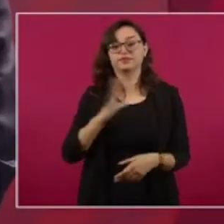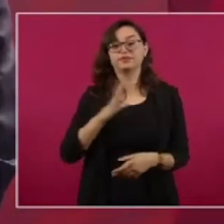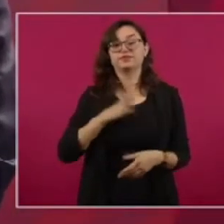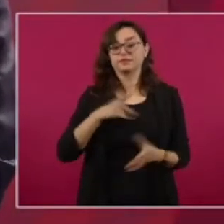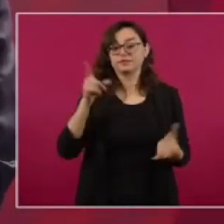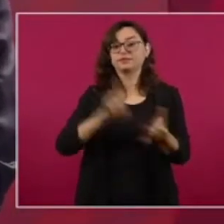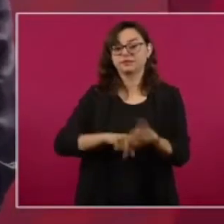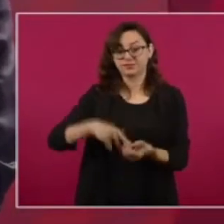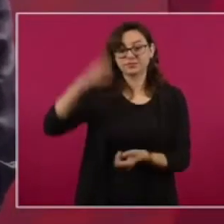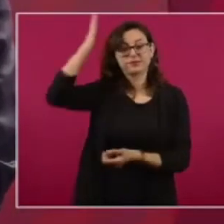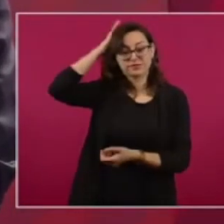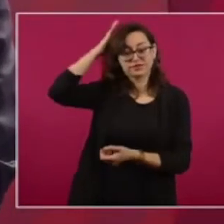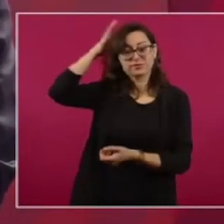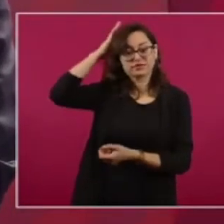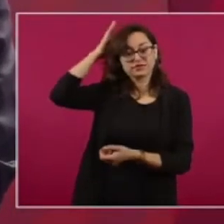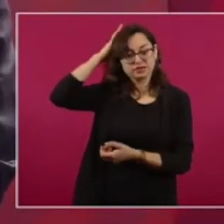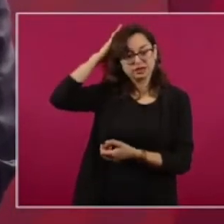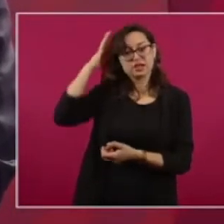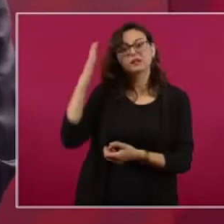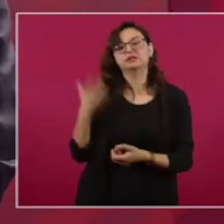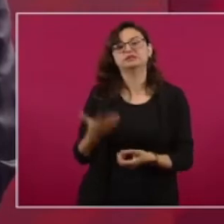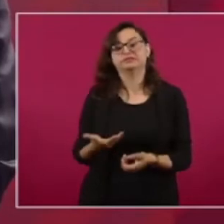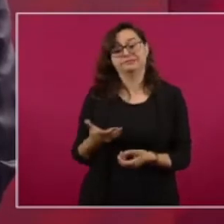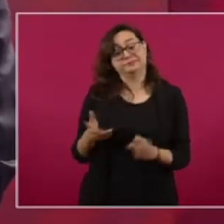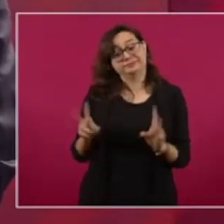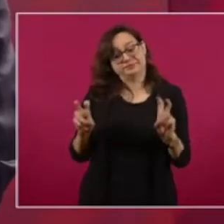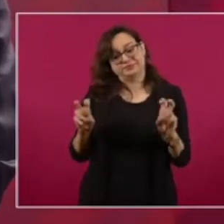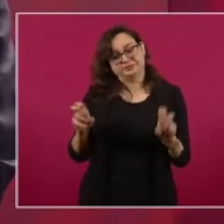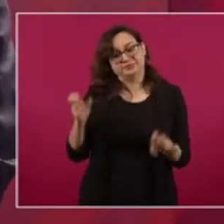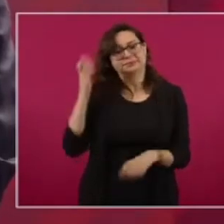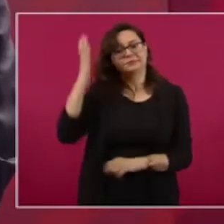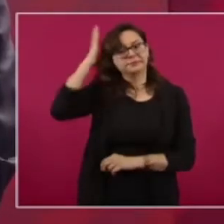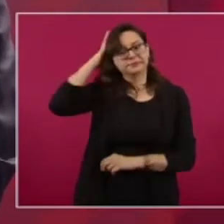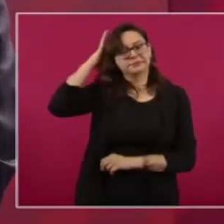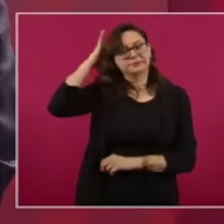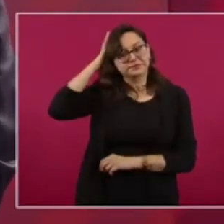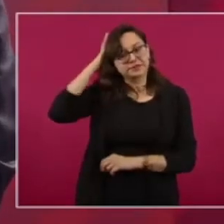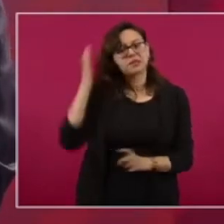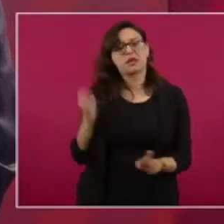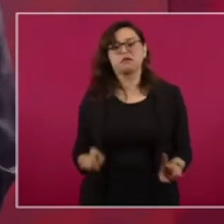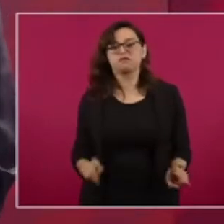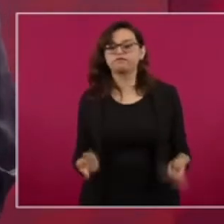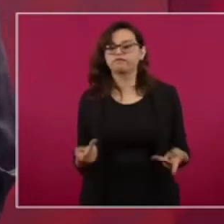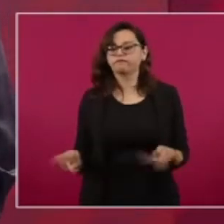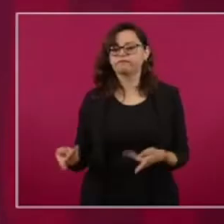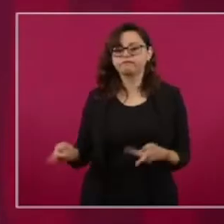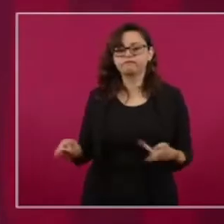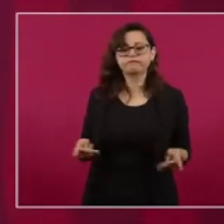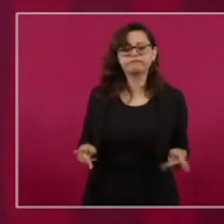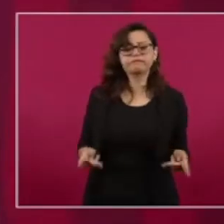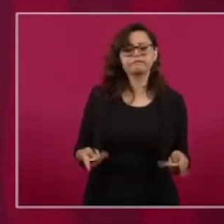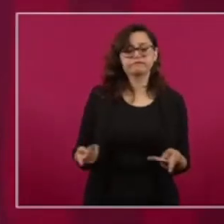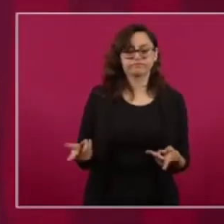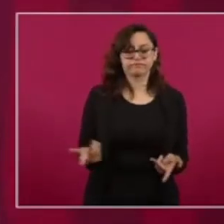líderes, entre comillas, que se dedican a eso.